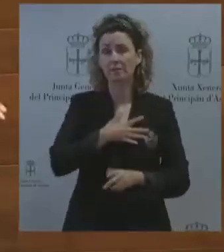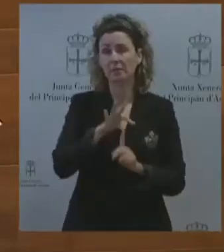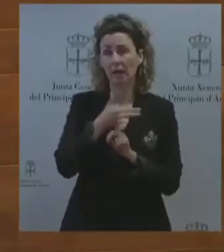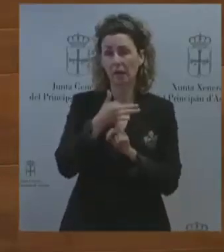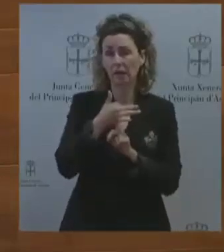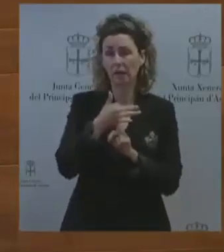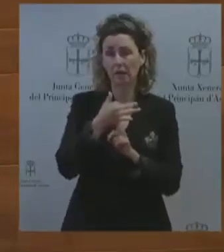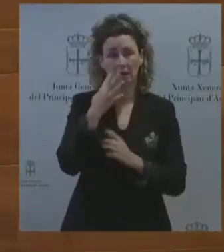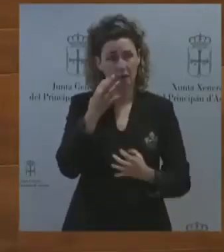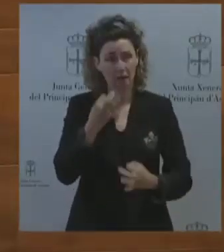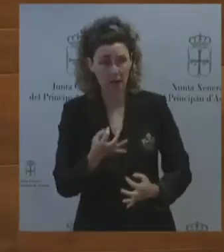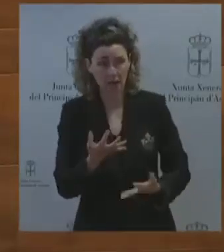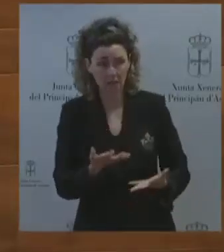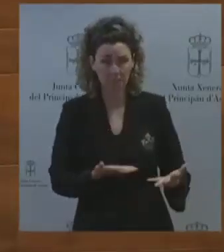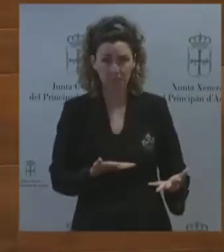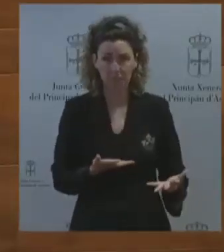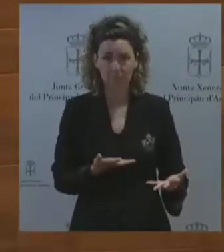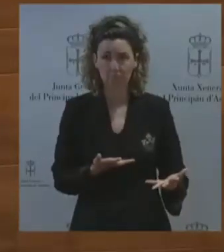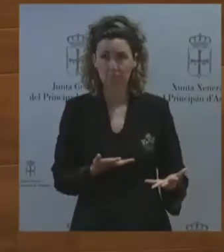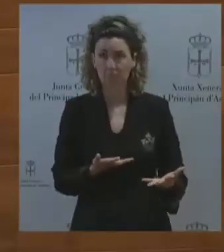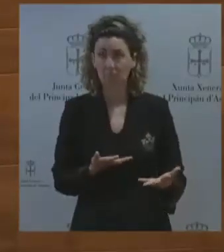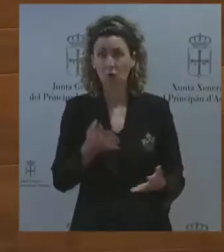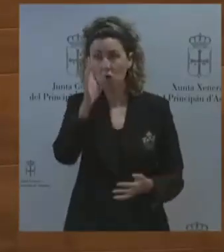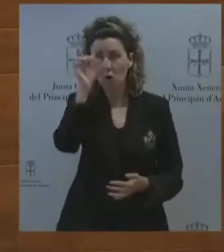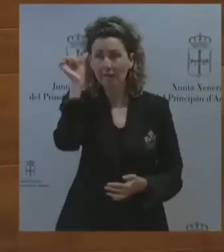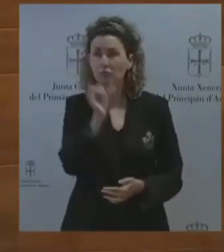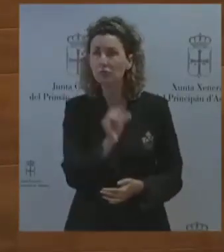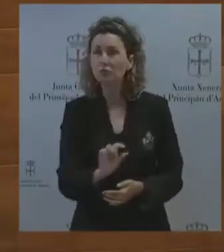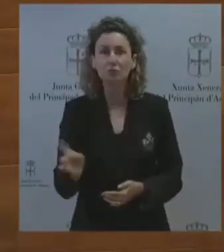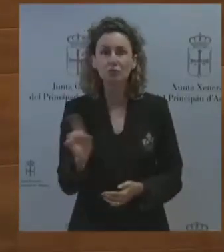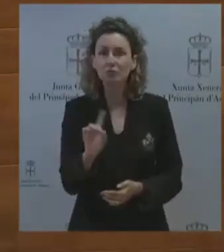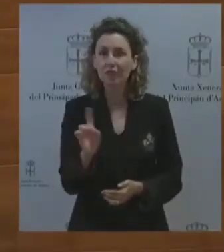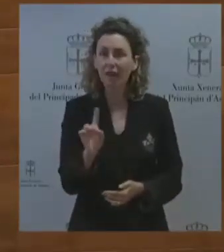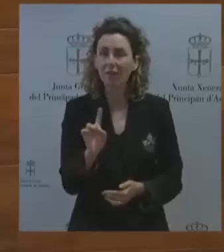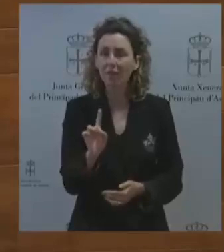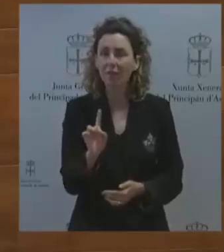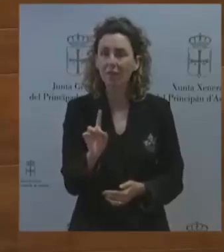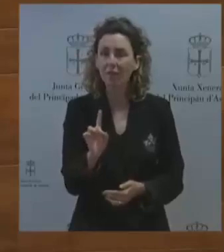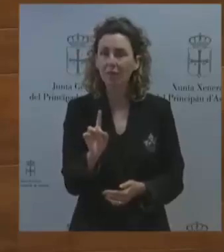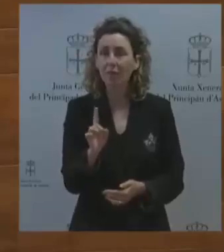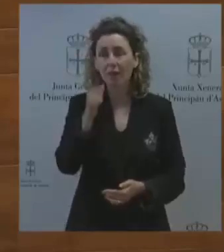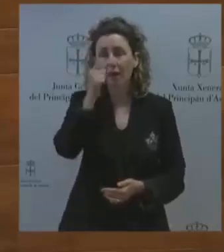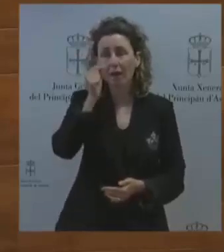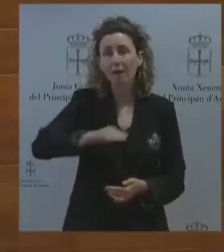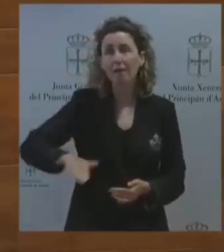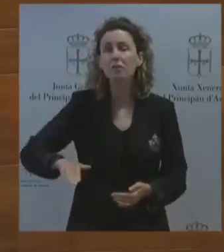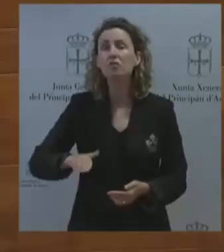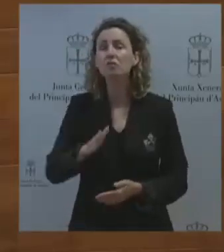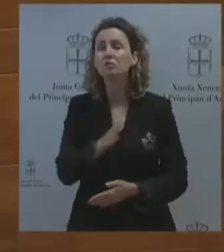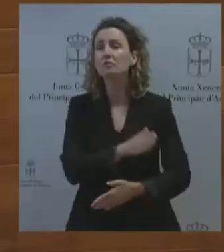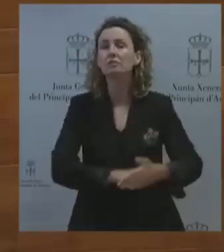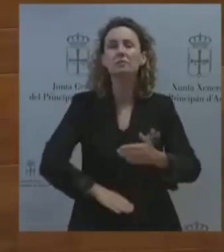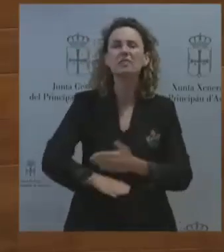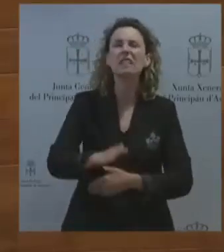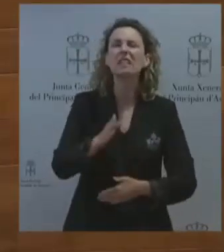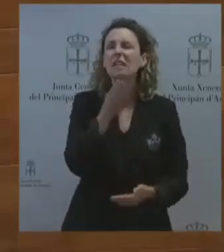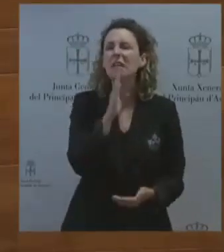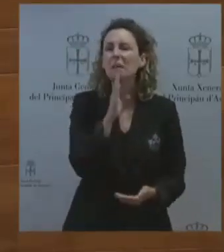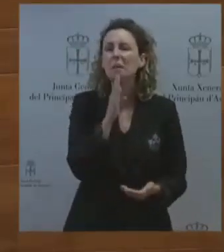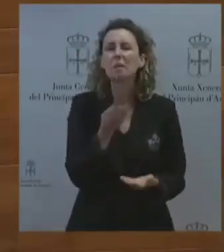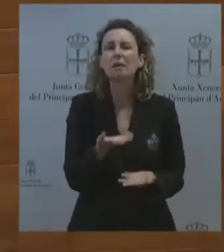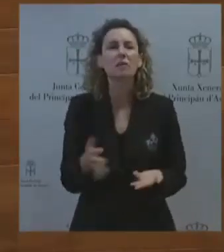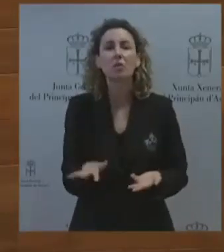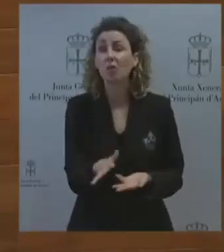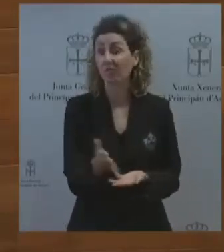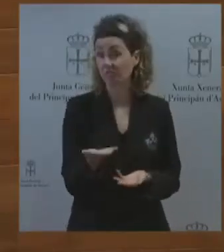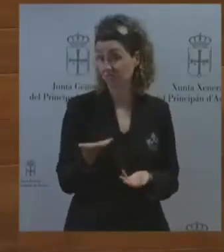hemos escuchado hablar fue de los niños con necesidades educativas especiales. En los últimos años ni siquiera se han ejecutado las